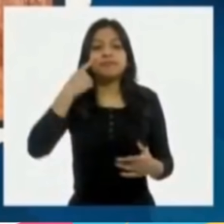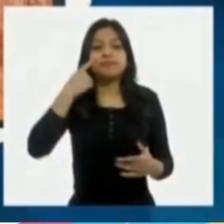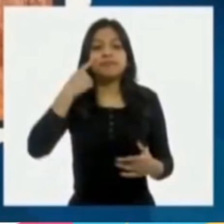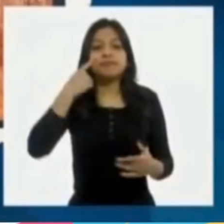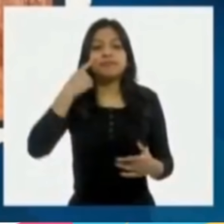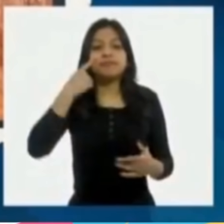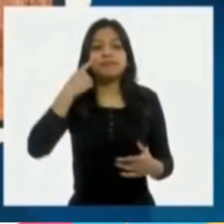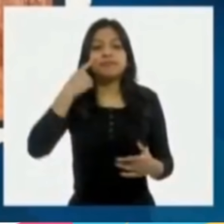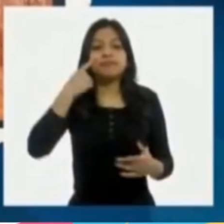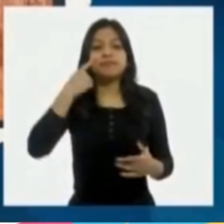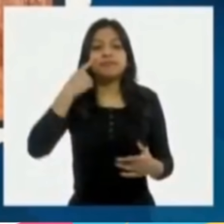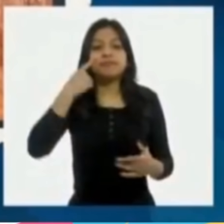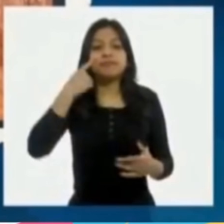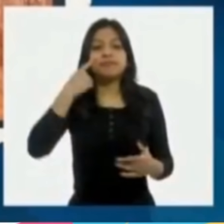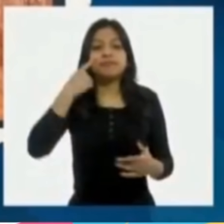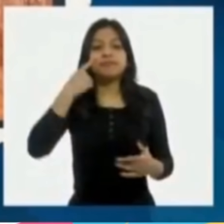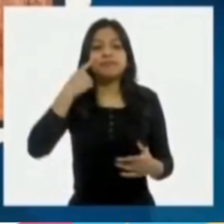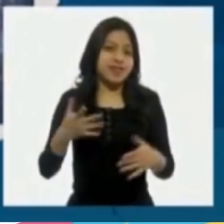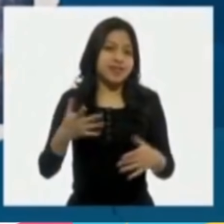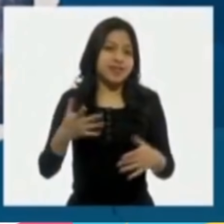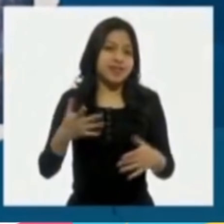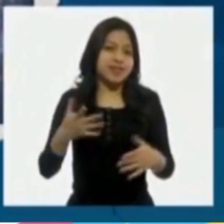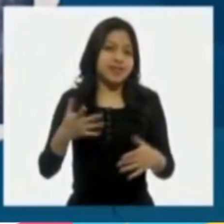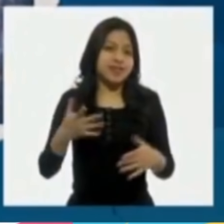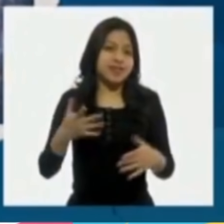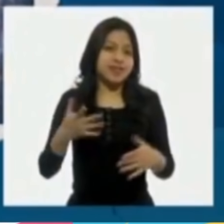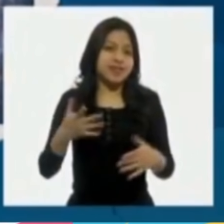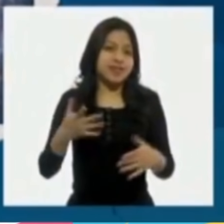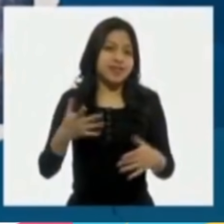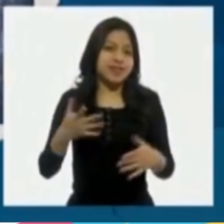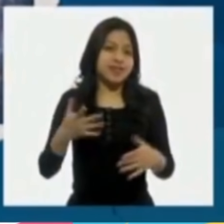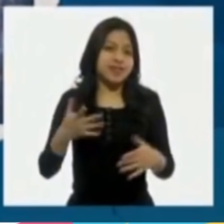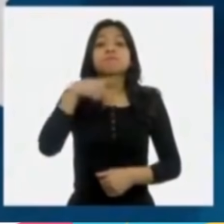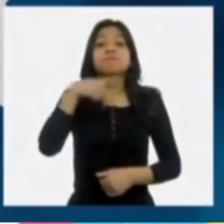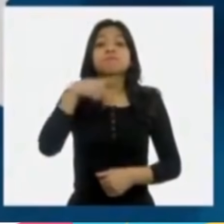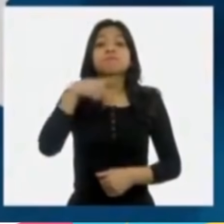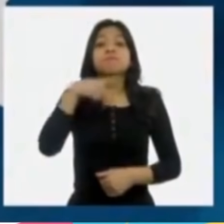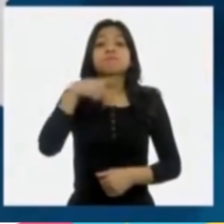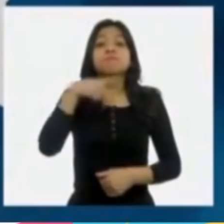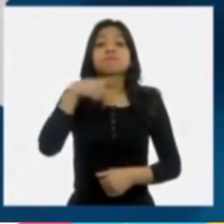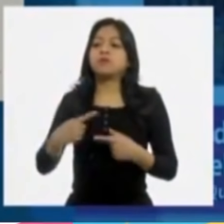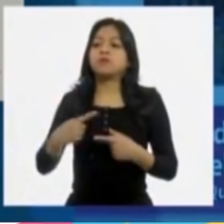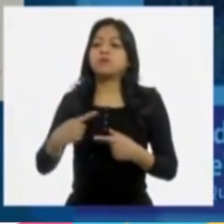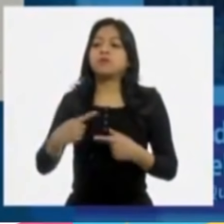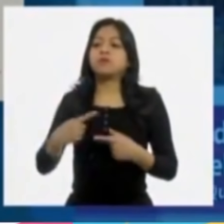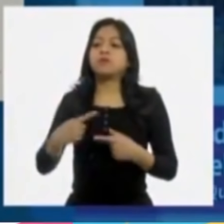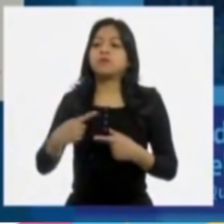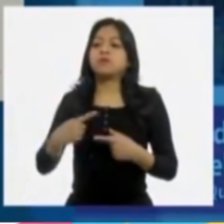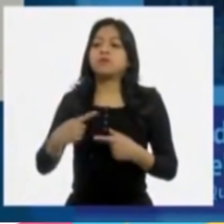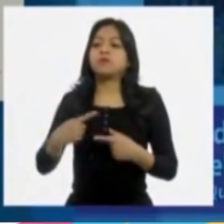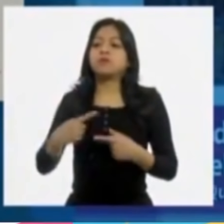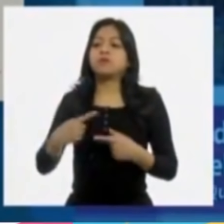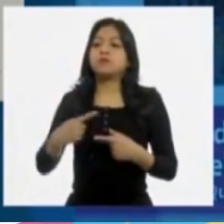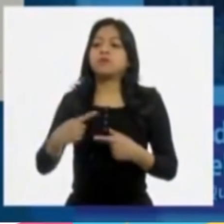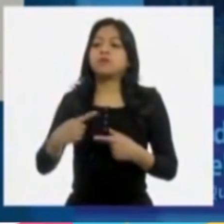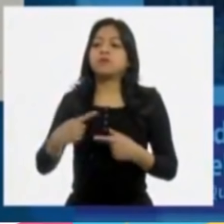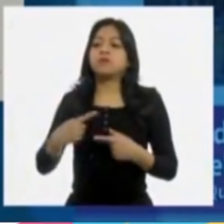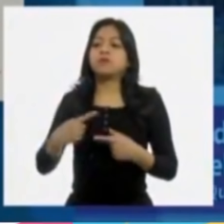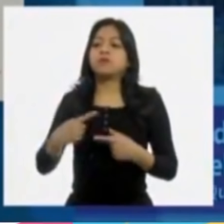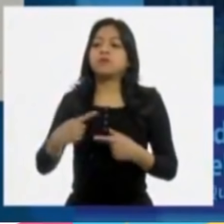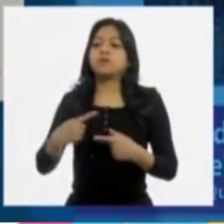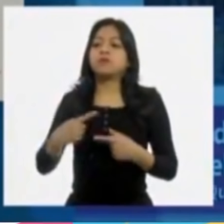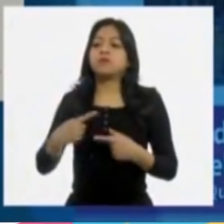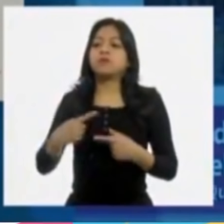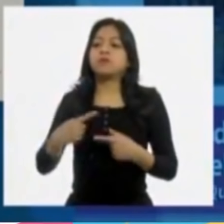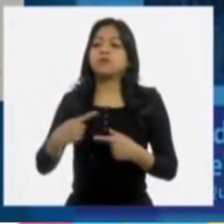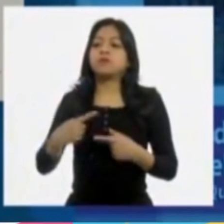casas, centros comerciales e iglesias. Puedes revisar tu atlas en la página 72. Nos dirigimos a América del Sur y vemos que la población se concentra